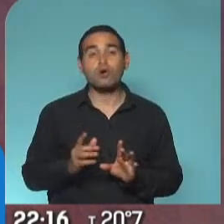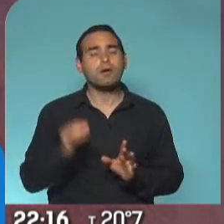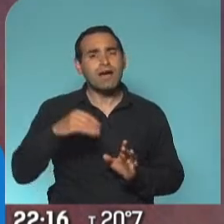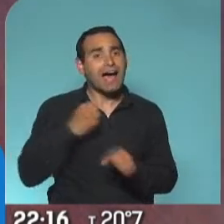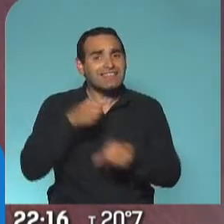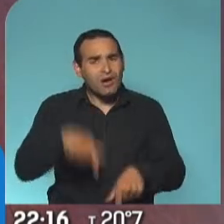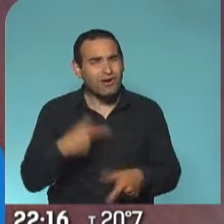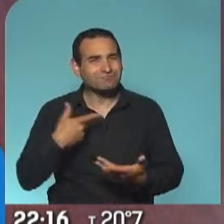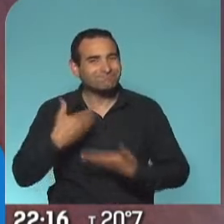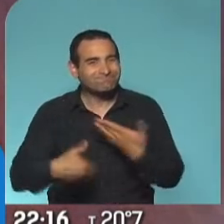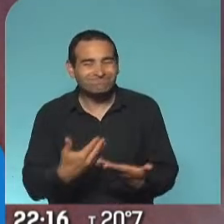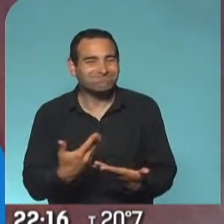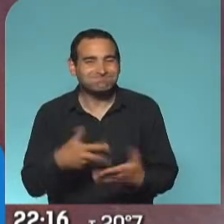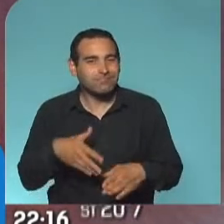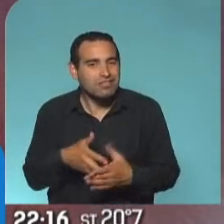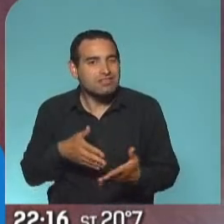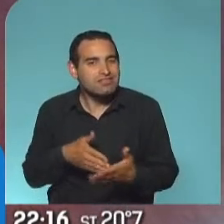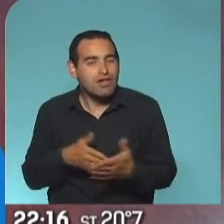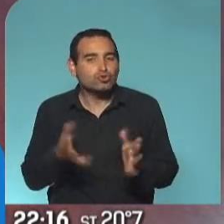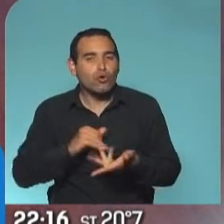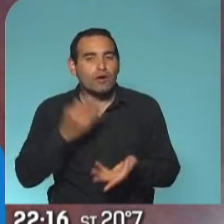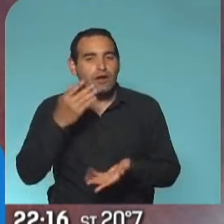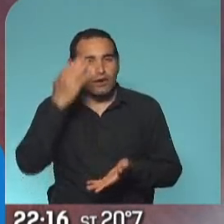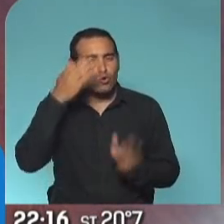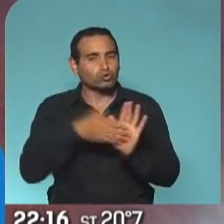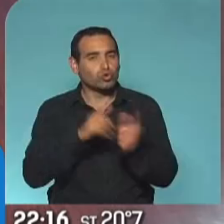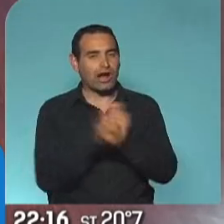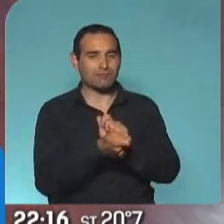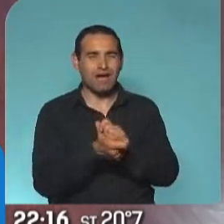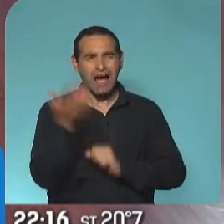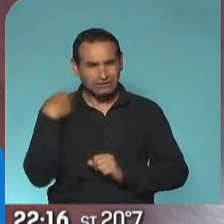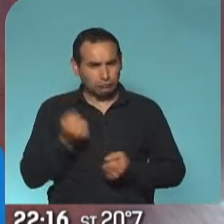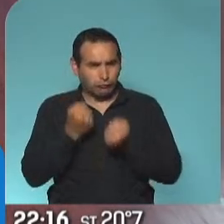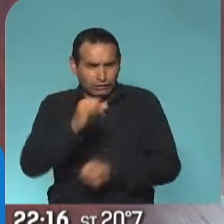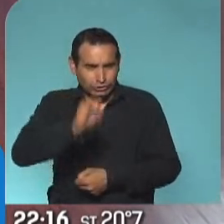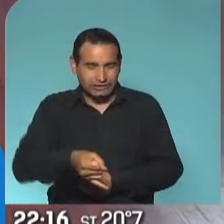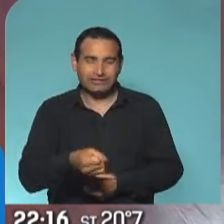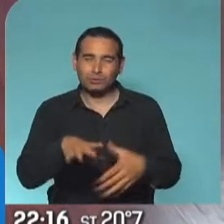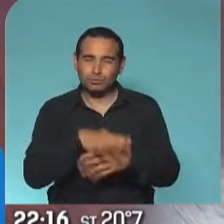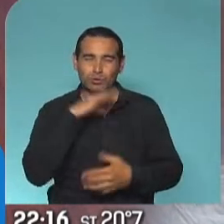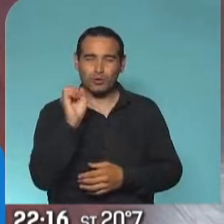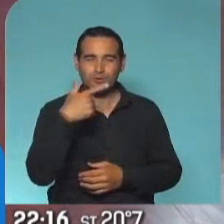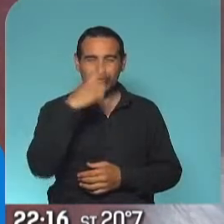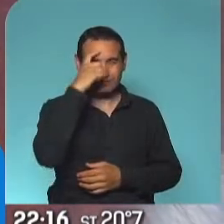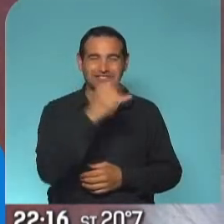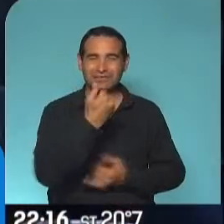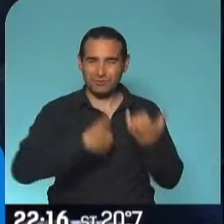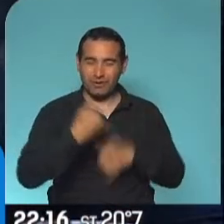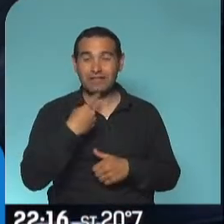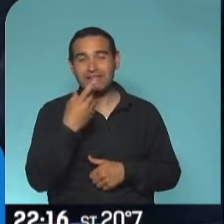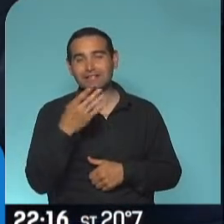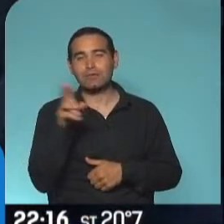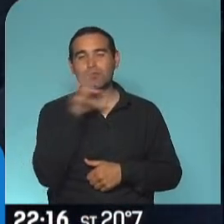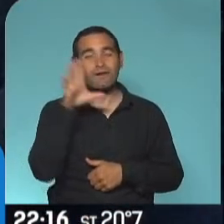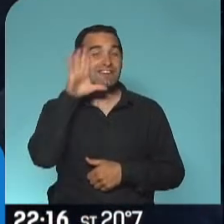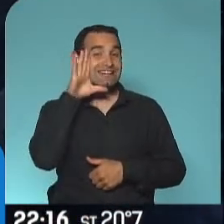logrado avanzar sobre el tema de la reforma, más allá que se habían intentado. Recordaba recién José el intento de Michelle